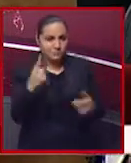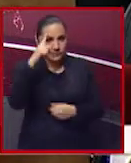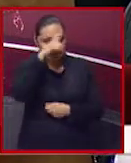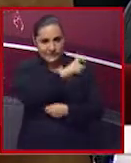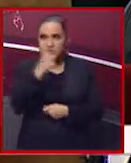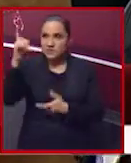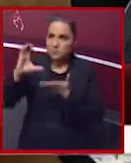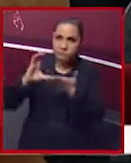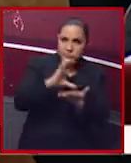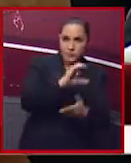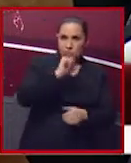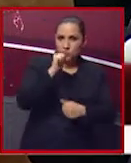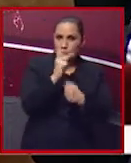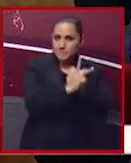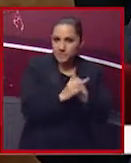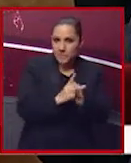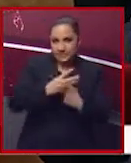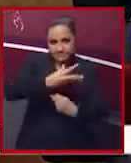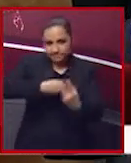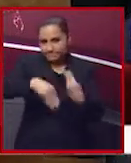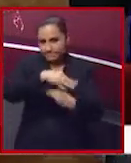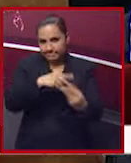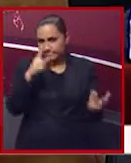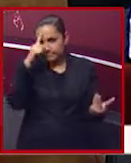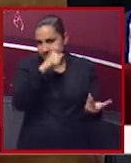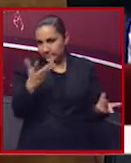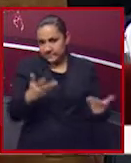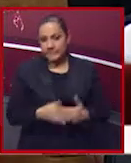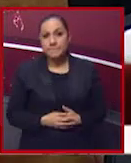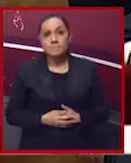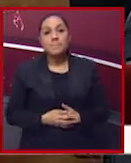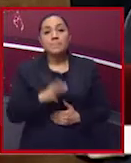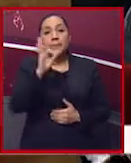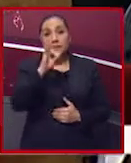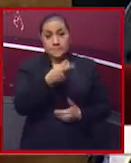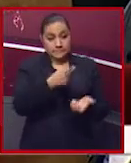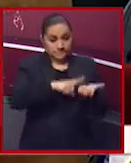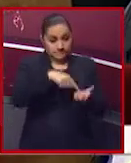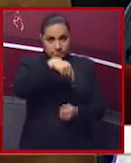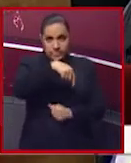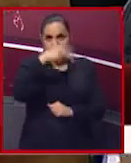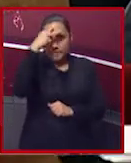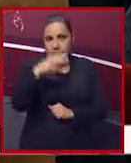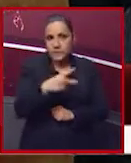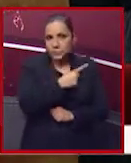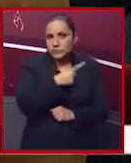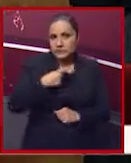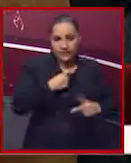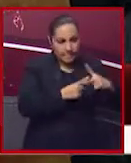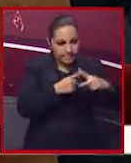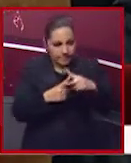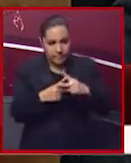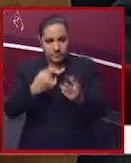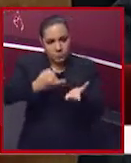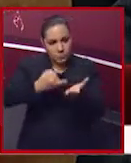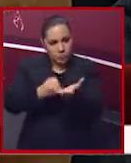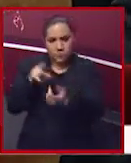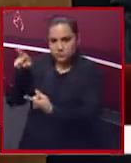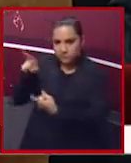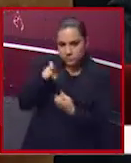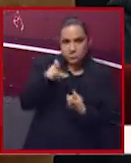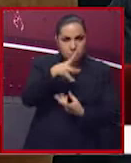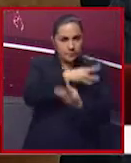administración es tener un manejo fiscal responsable que limite el crecimiento de la deuda pública, y es importante destacar que